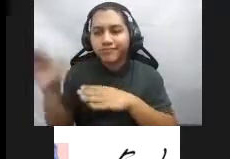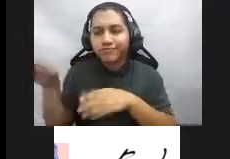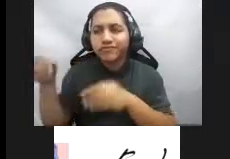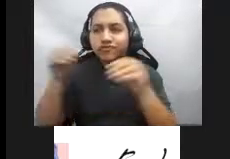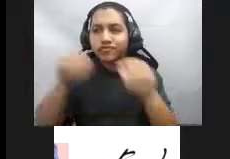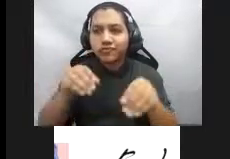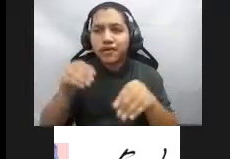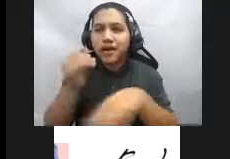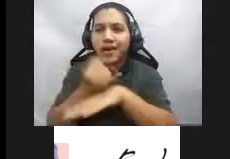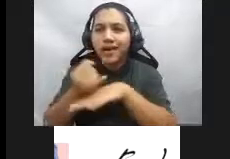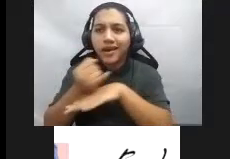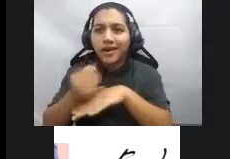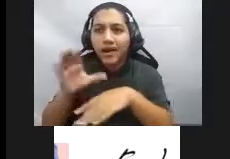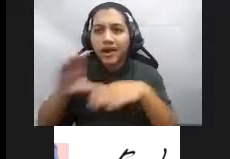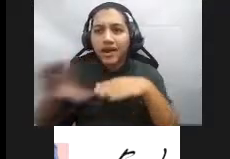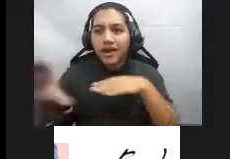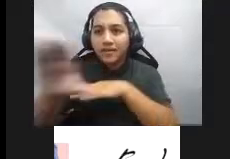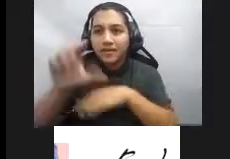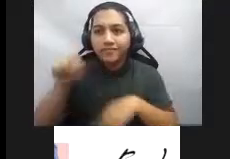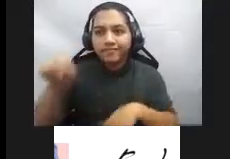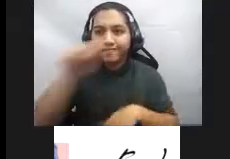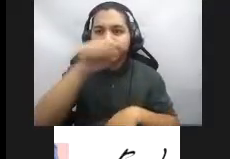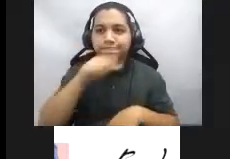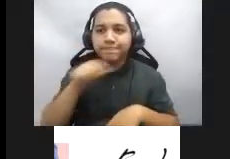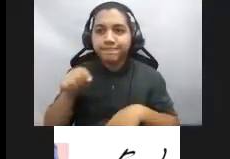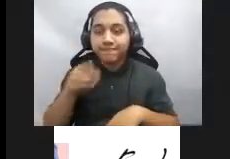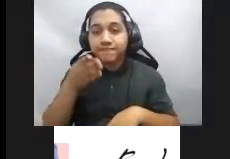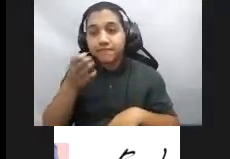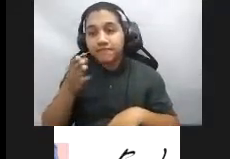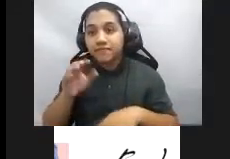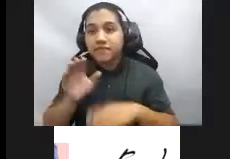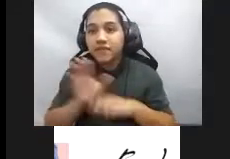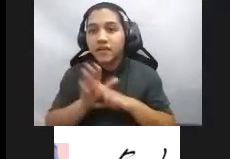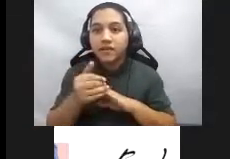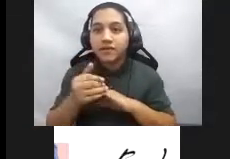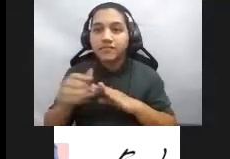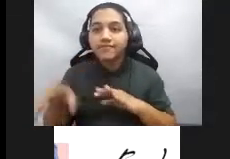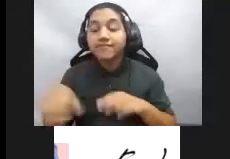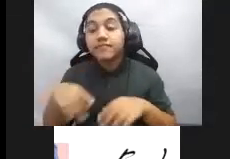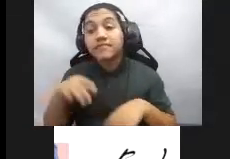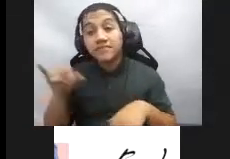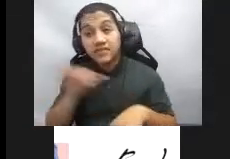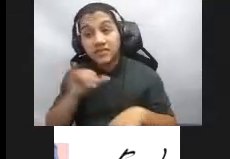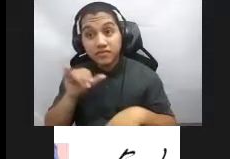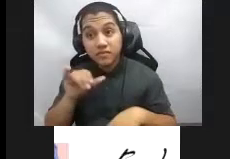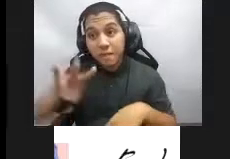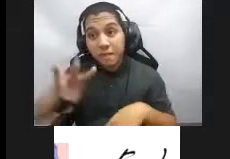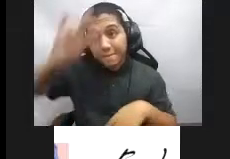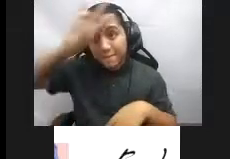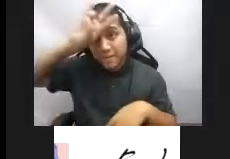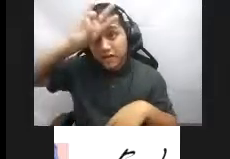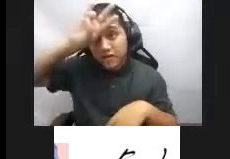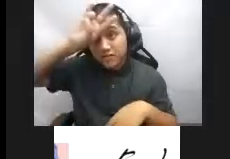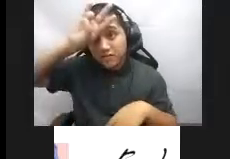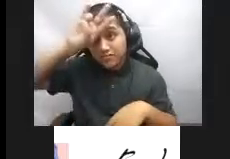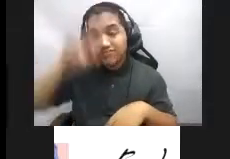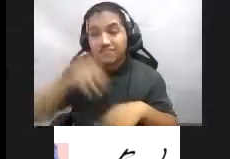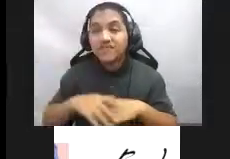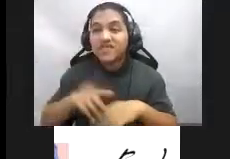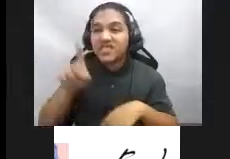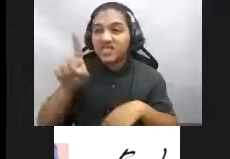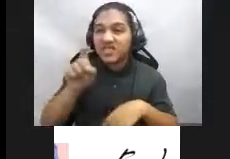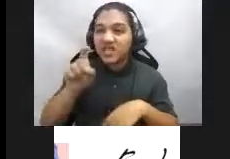Aquí tienen Jamaica, aquí tienen Perú. A Perú llegaron más de 150,000.